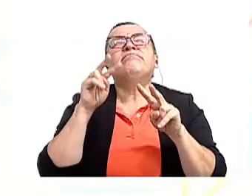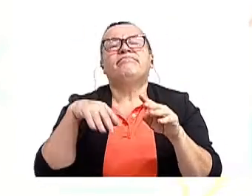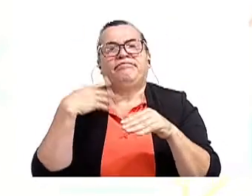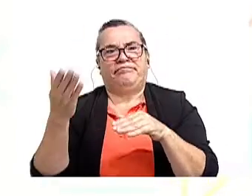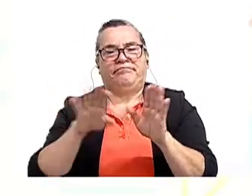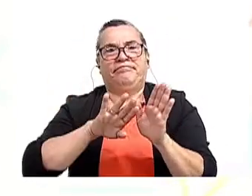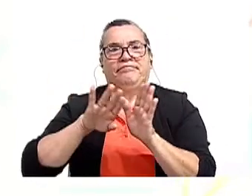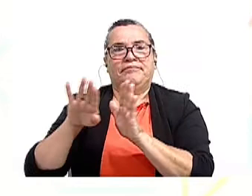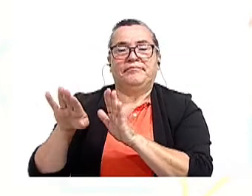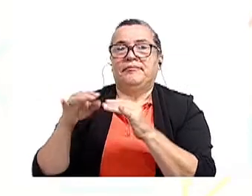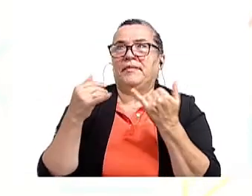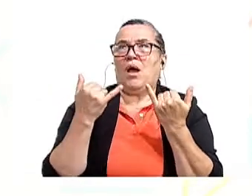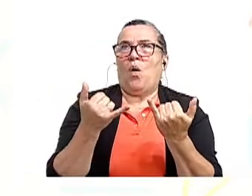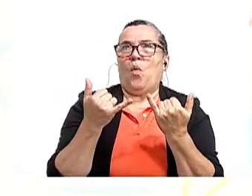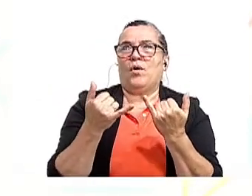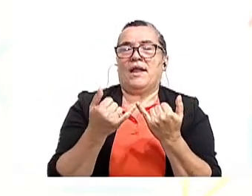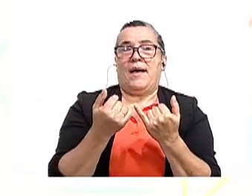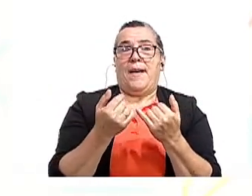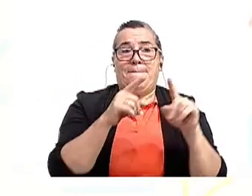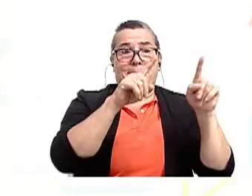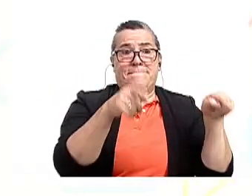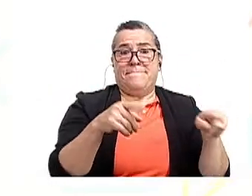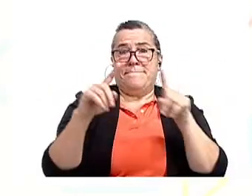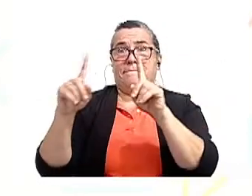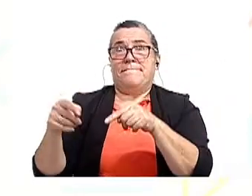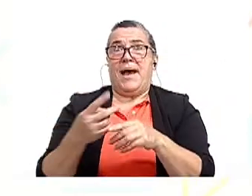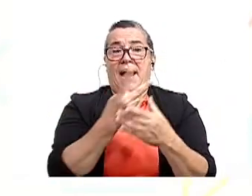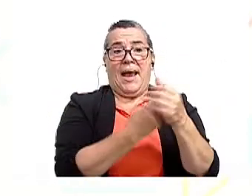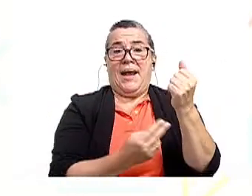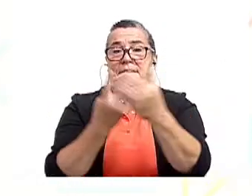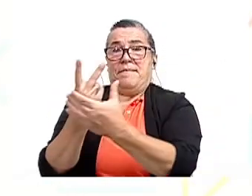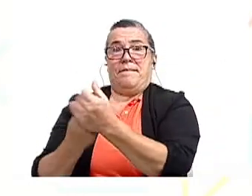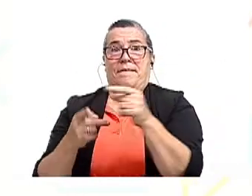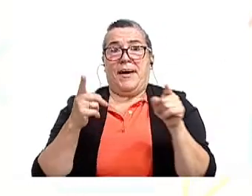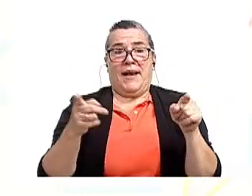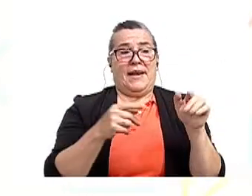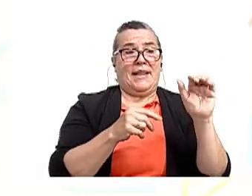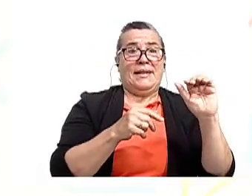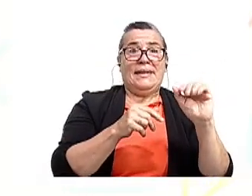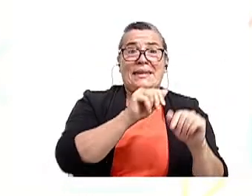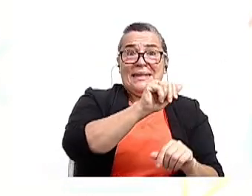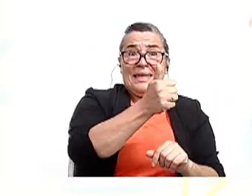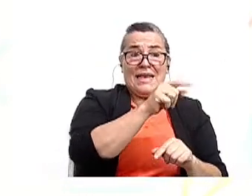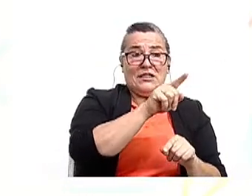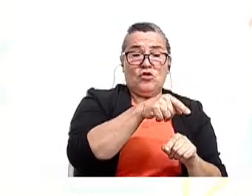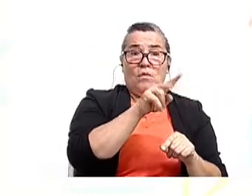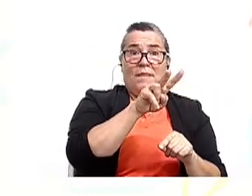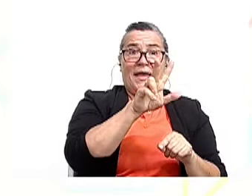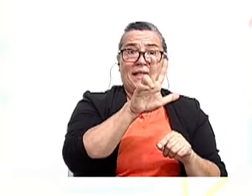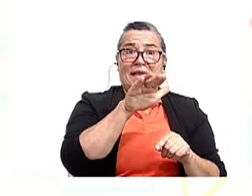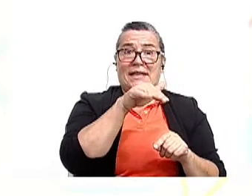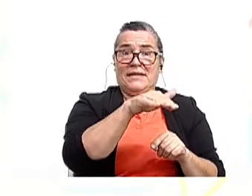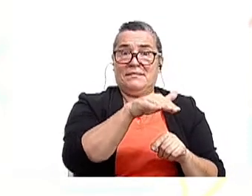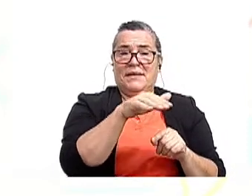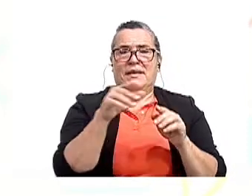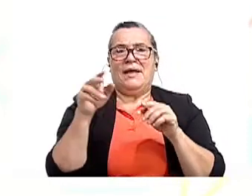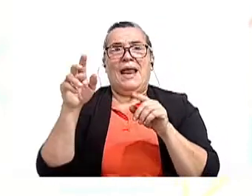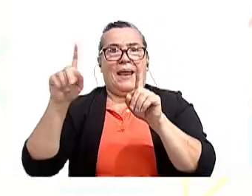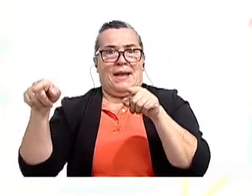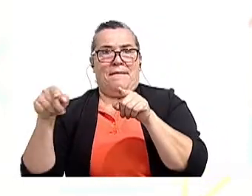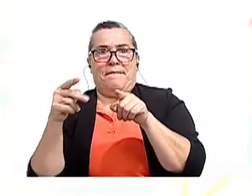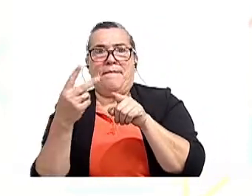bien, démonos dos pares ordenados. El primer par ordenado, 10,23,000. Y el segundo par